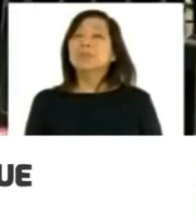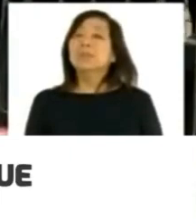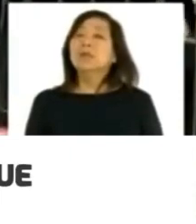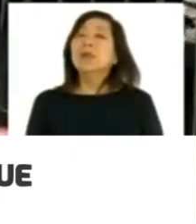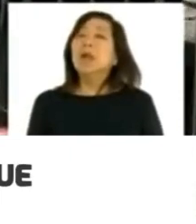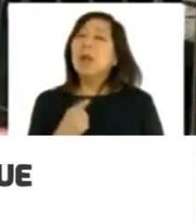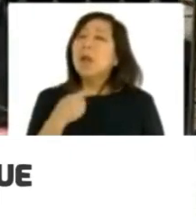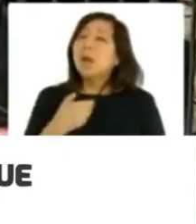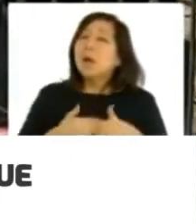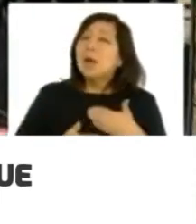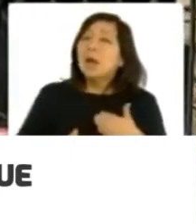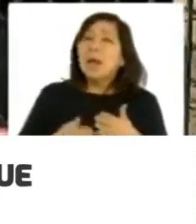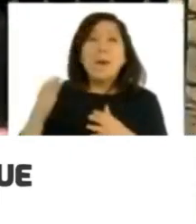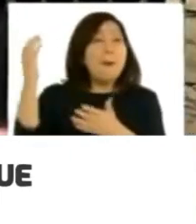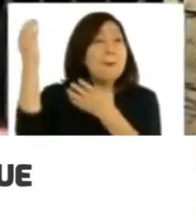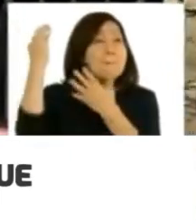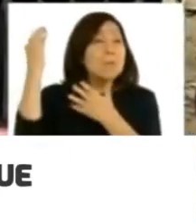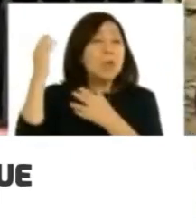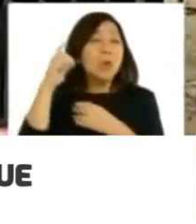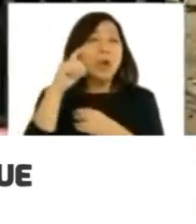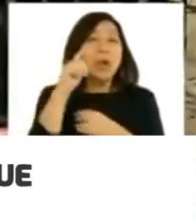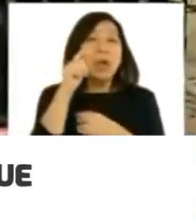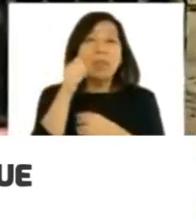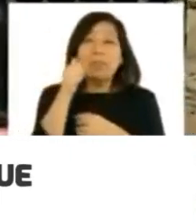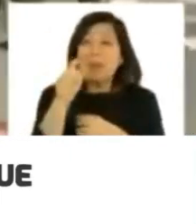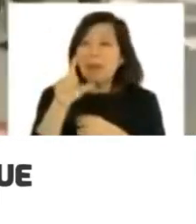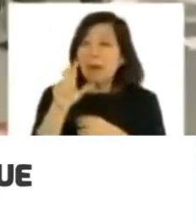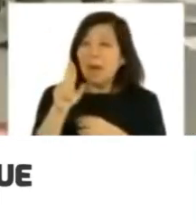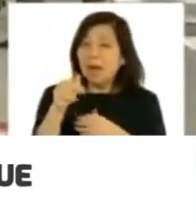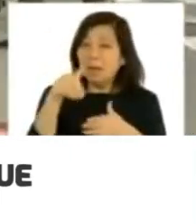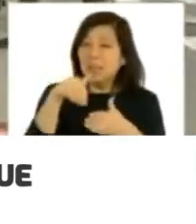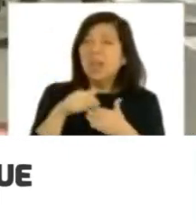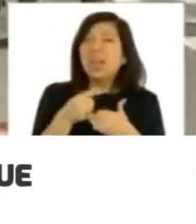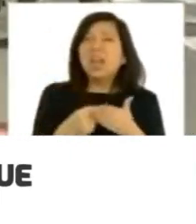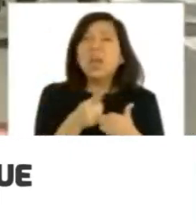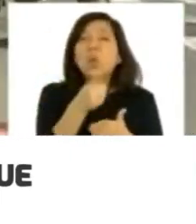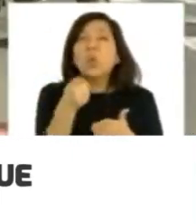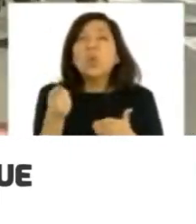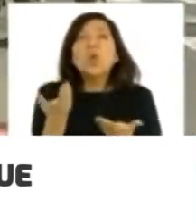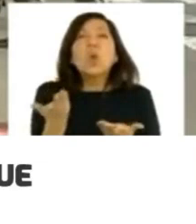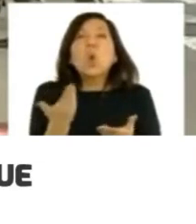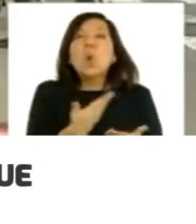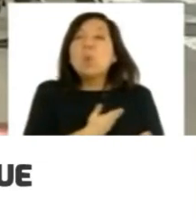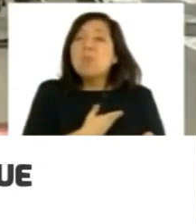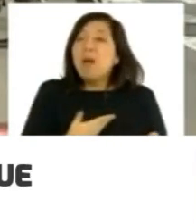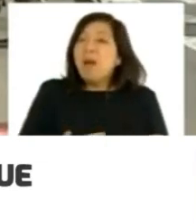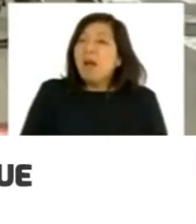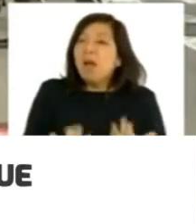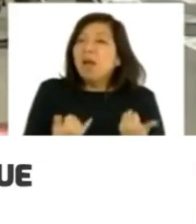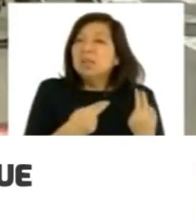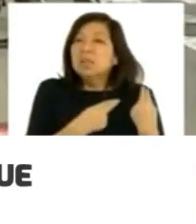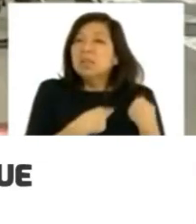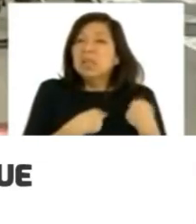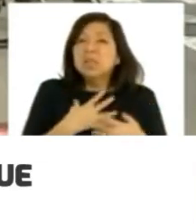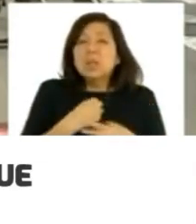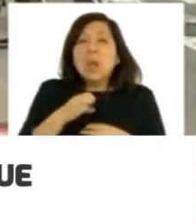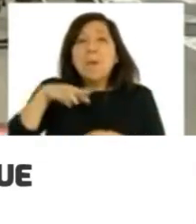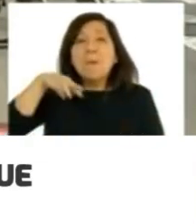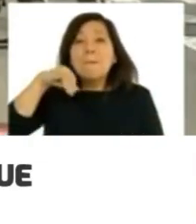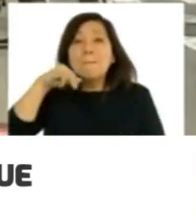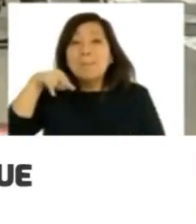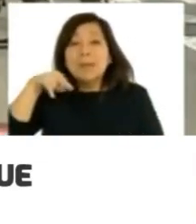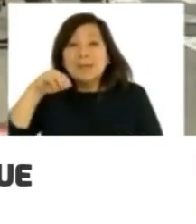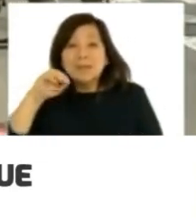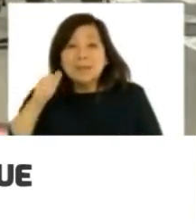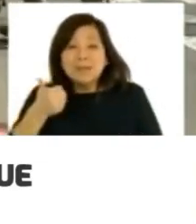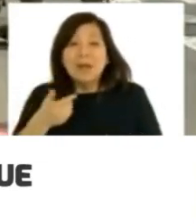Lo sucedido en Piura, Talara, no debe quedar soslayado por las elecciones. ¿Qué medidas va a tomar su gobierno respecto a salud, MINSA, el